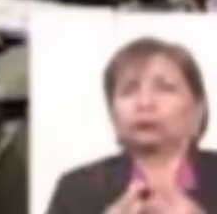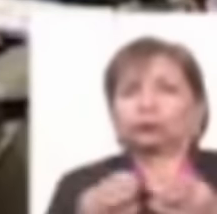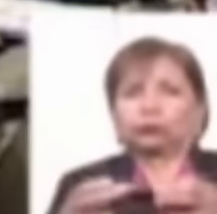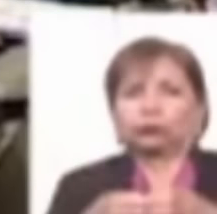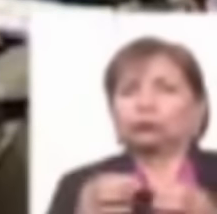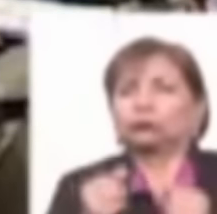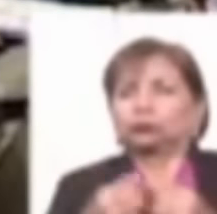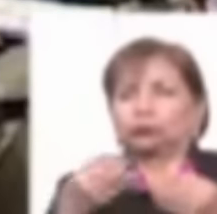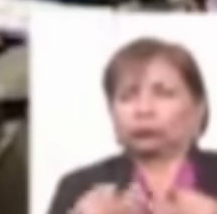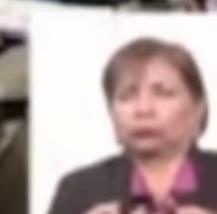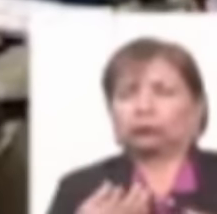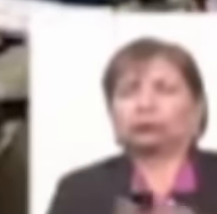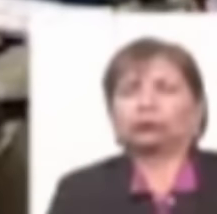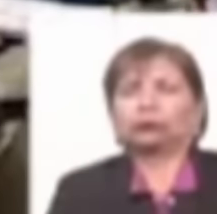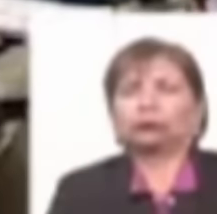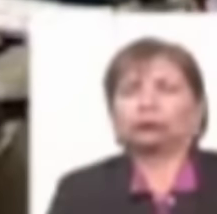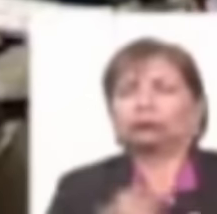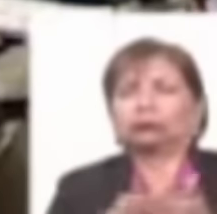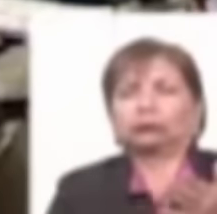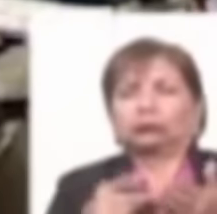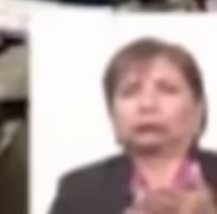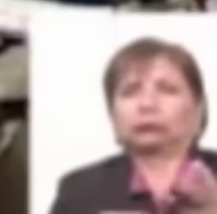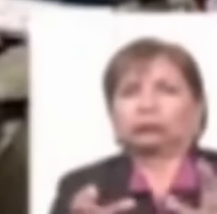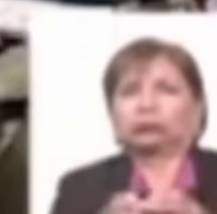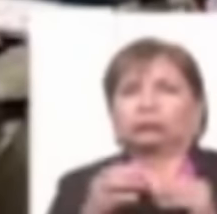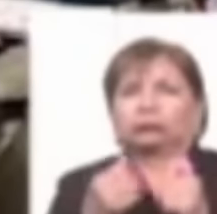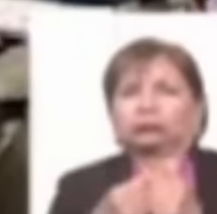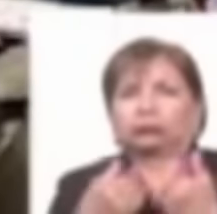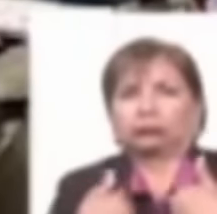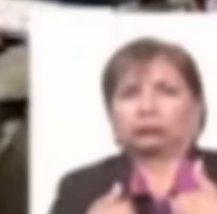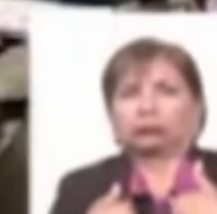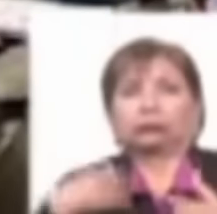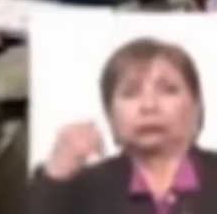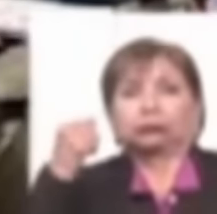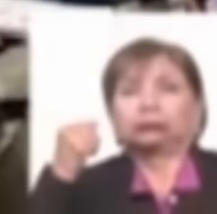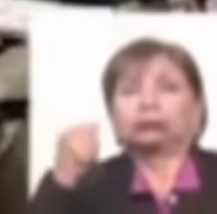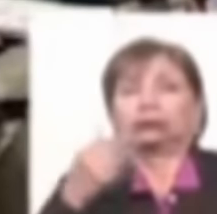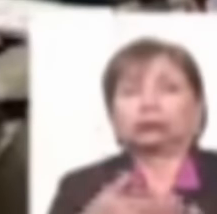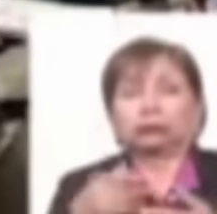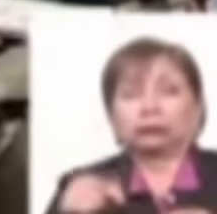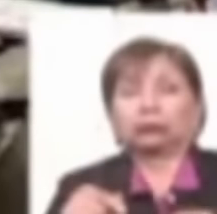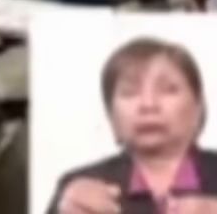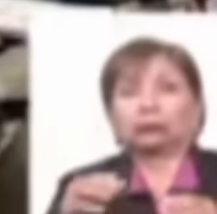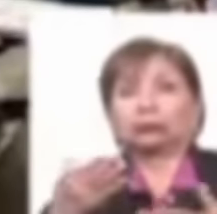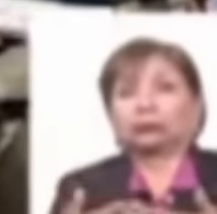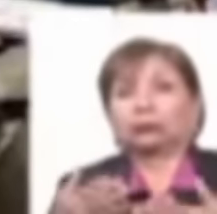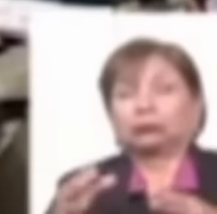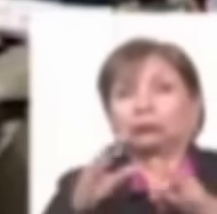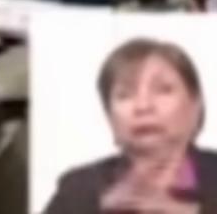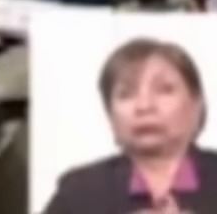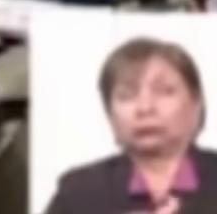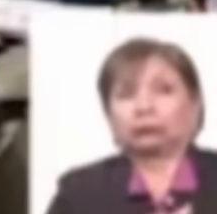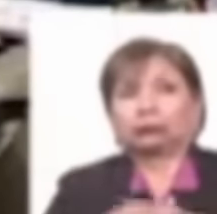que definitivamente niega que el Congreso pueda tener atribuciones que están establecidas y contempladas